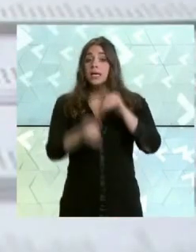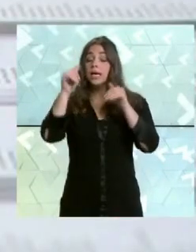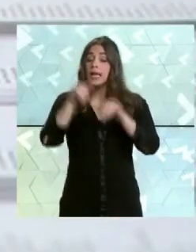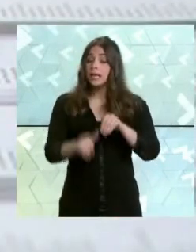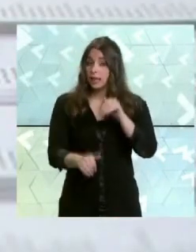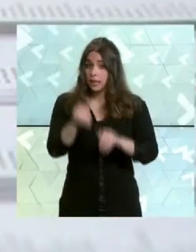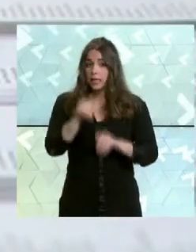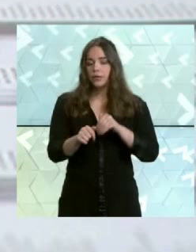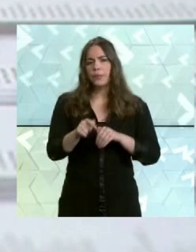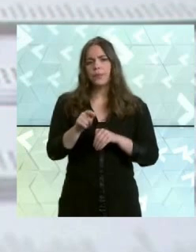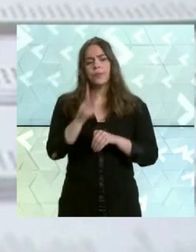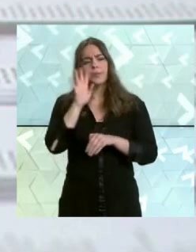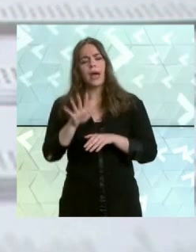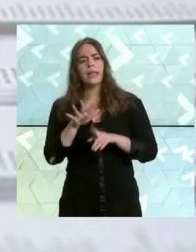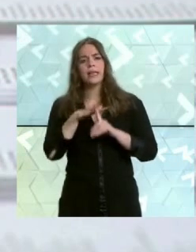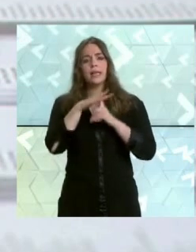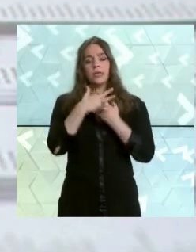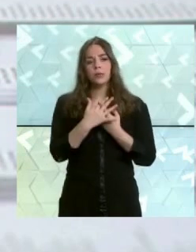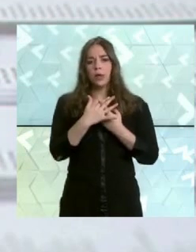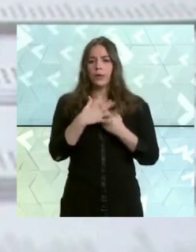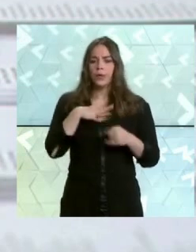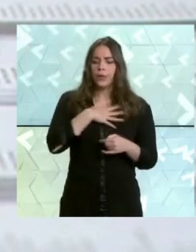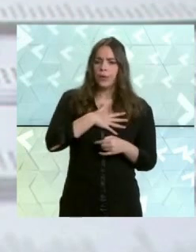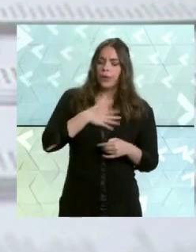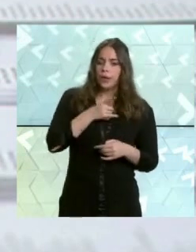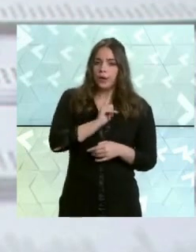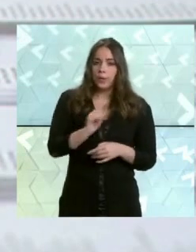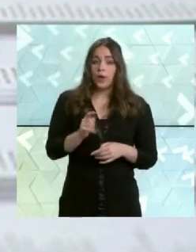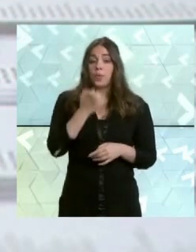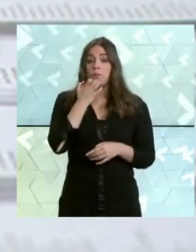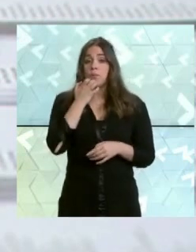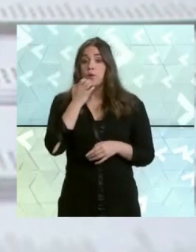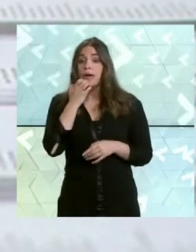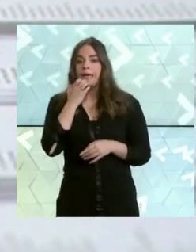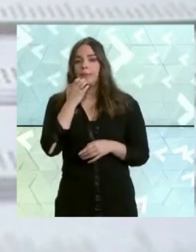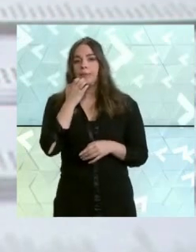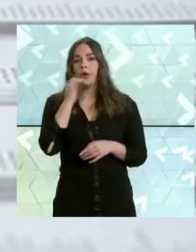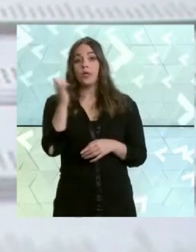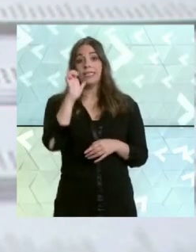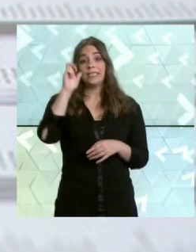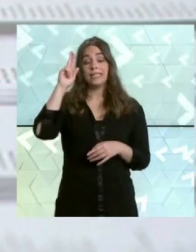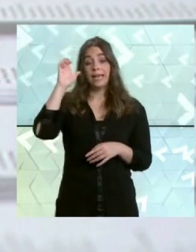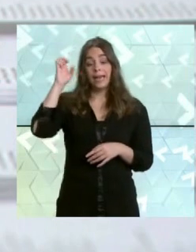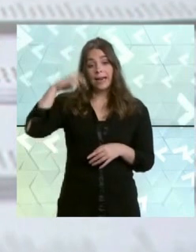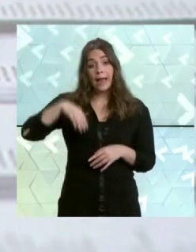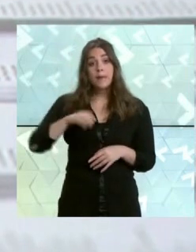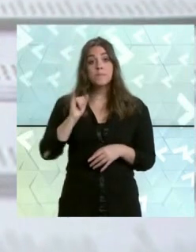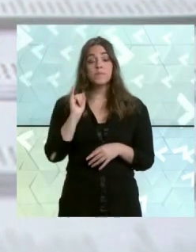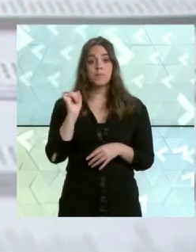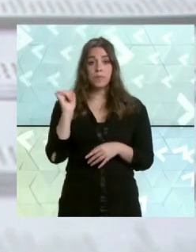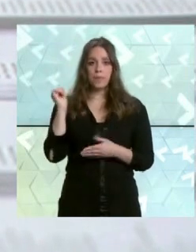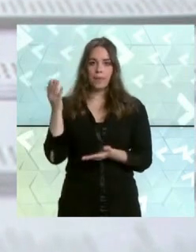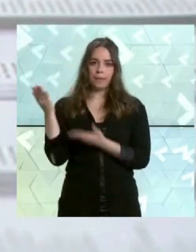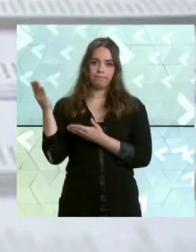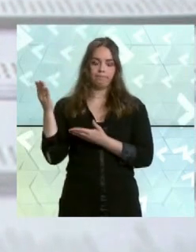situaciones incómodas la madre de yeremi vargas por ejemplo ha recibido la tarjeta censal a pesar de que el niño desapareció hace 12 años